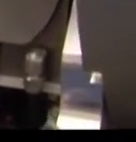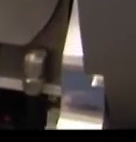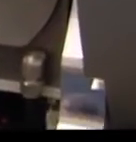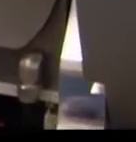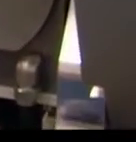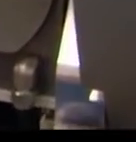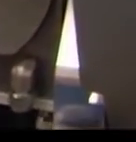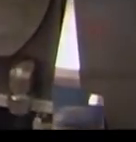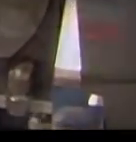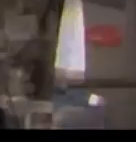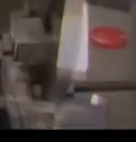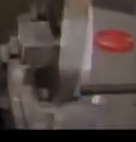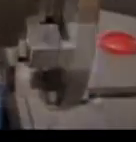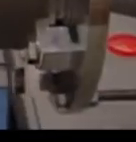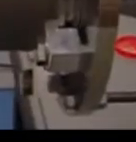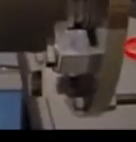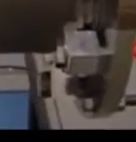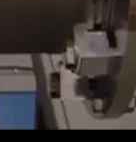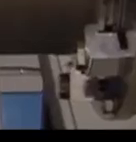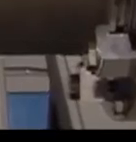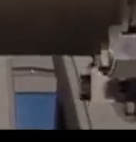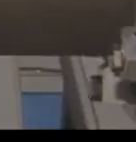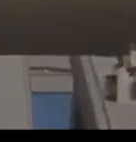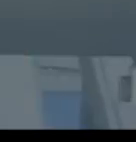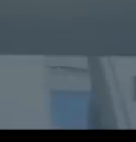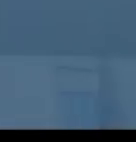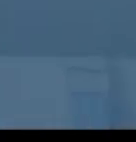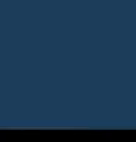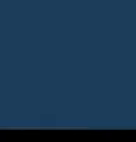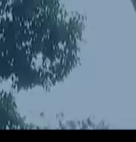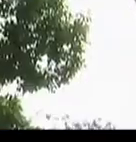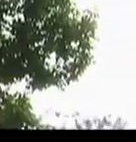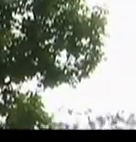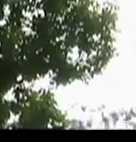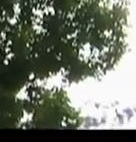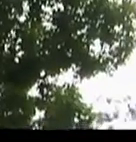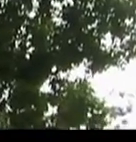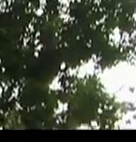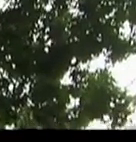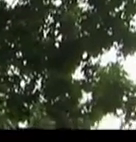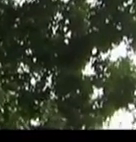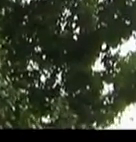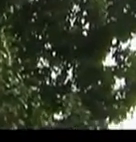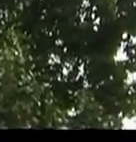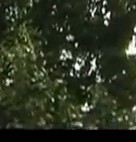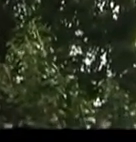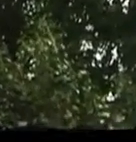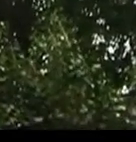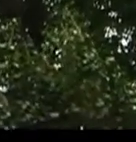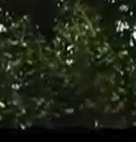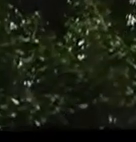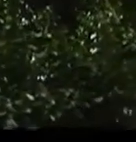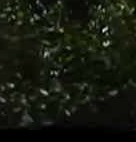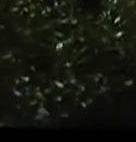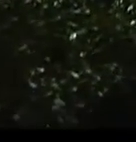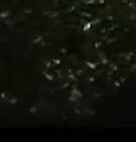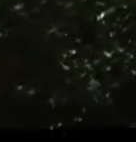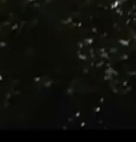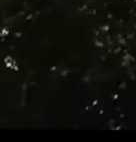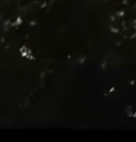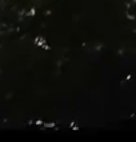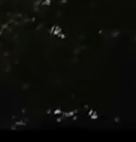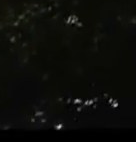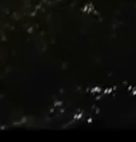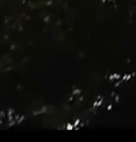medir eventos ocurridos en diferentes momentos de la historia. Nos visita en Interfaz Gloria Jadra Gutiérrez, subdirectora